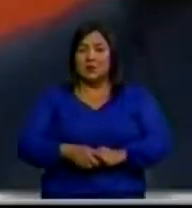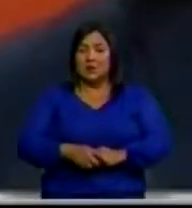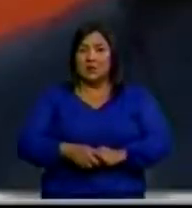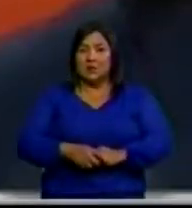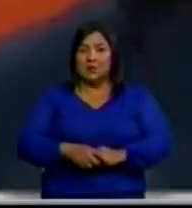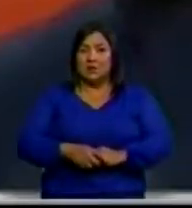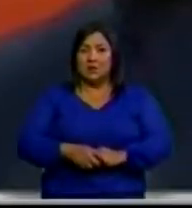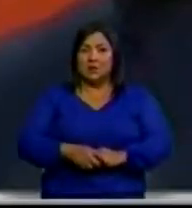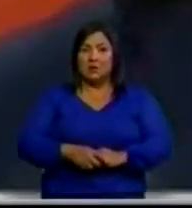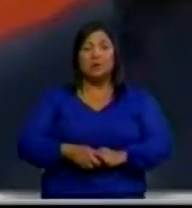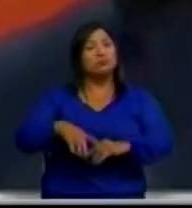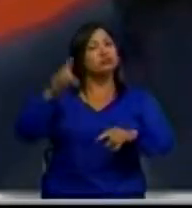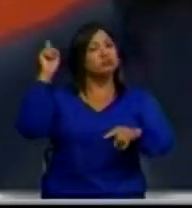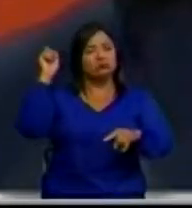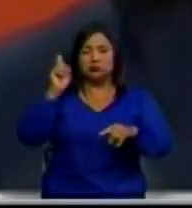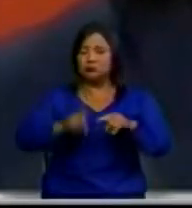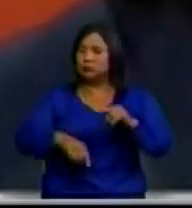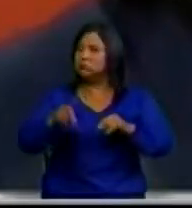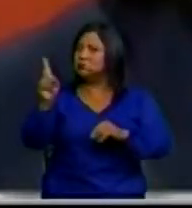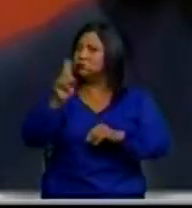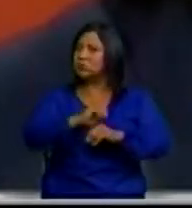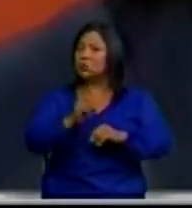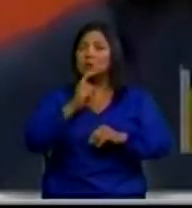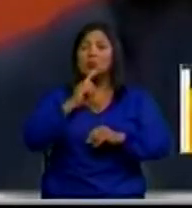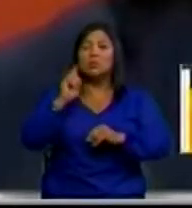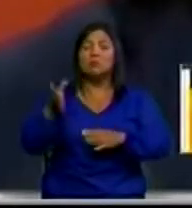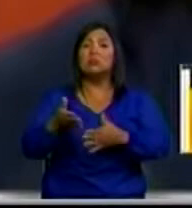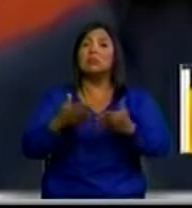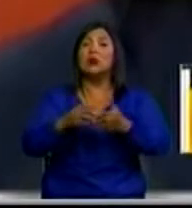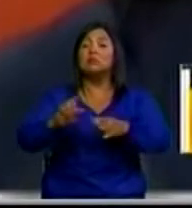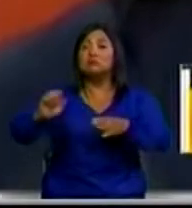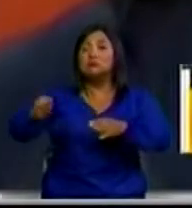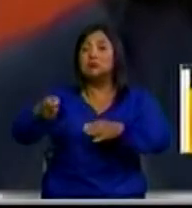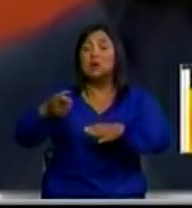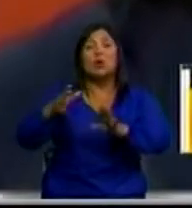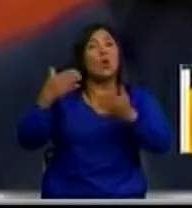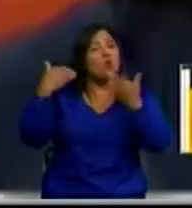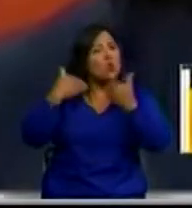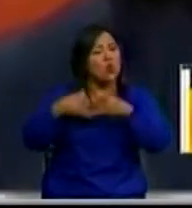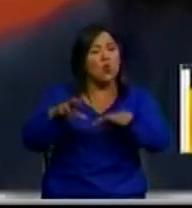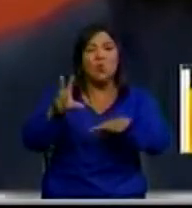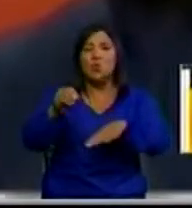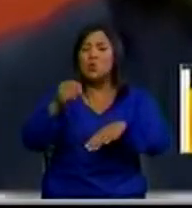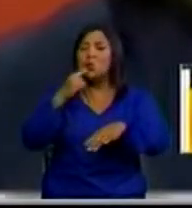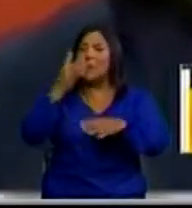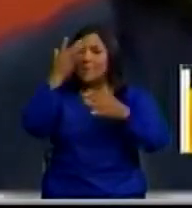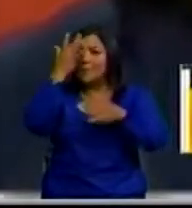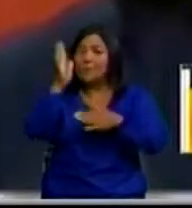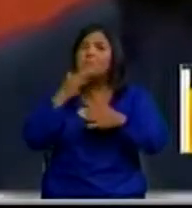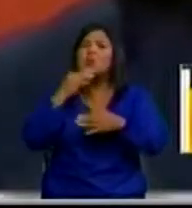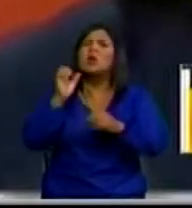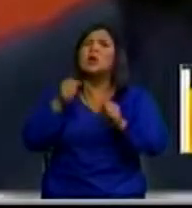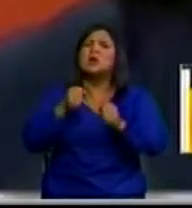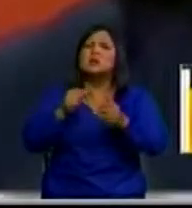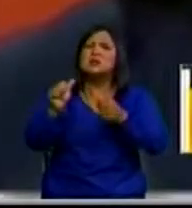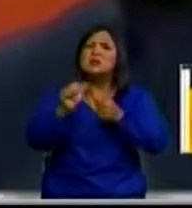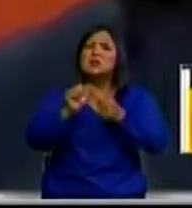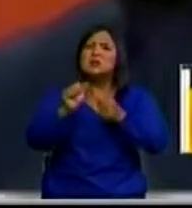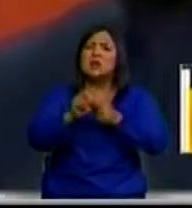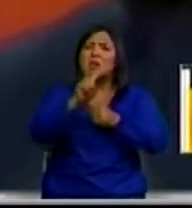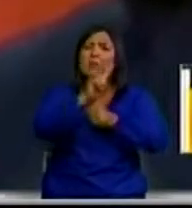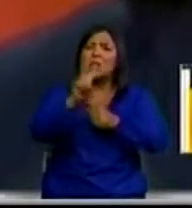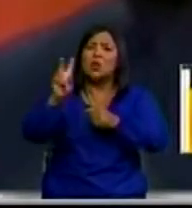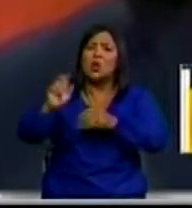no vamos a tolerar la concentración de frecuencias bajo ningún concepto existen cerca de 22